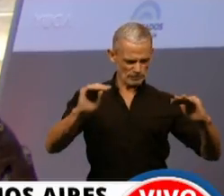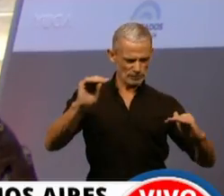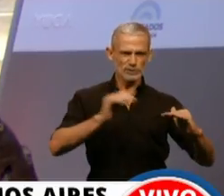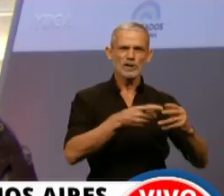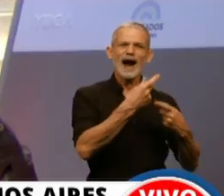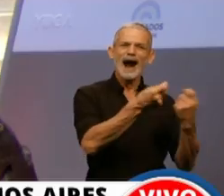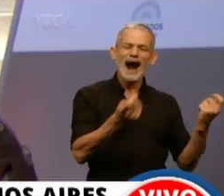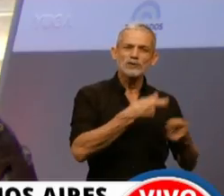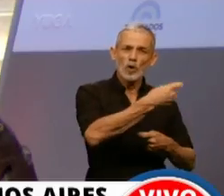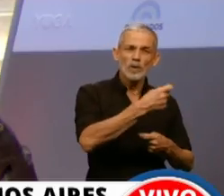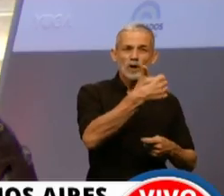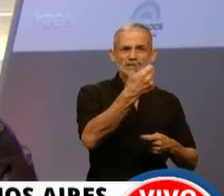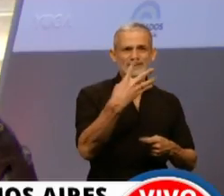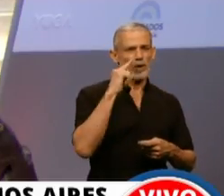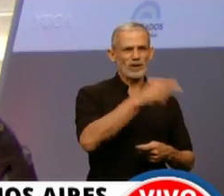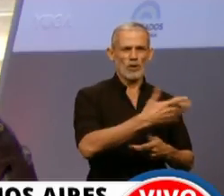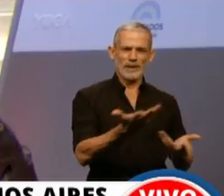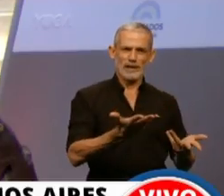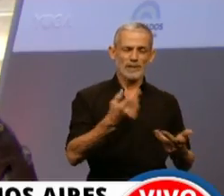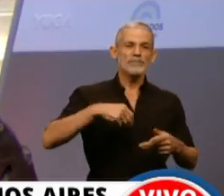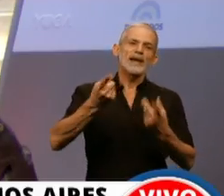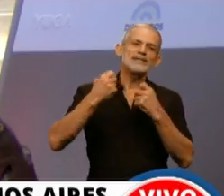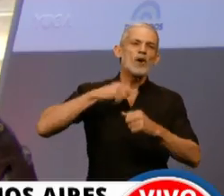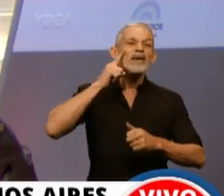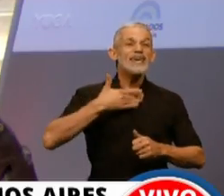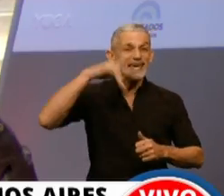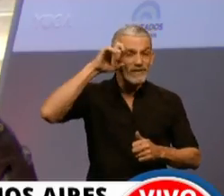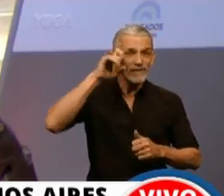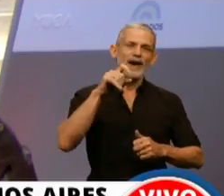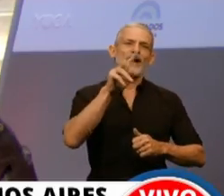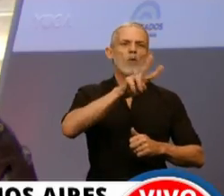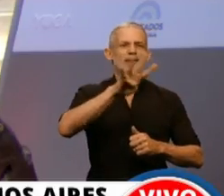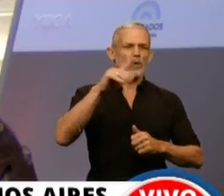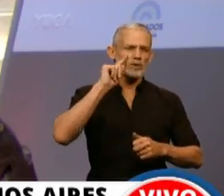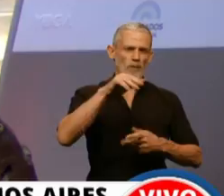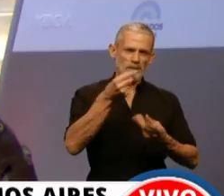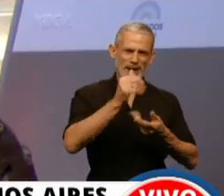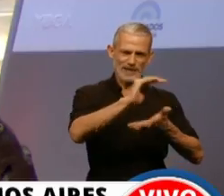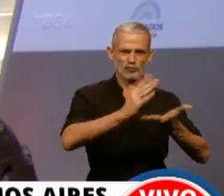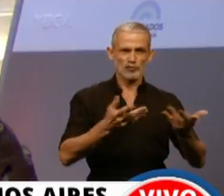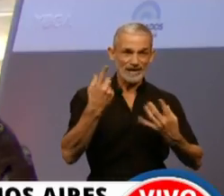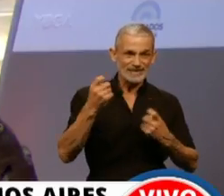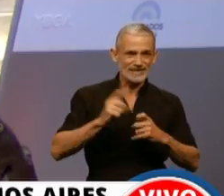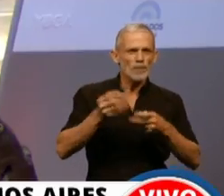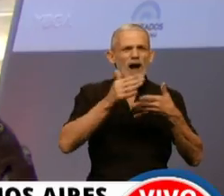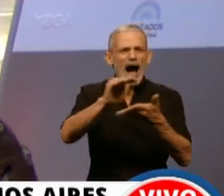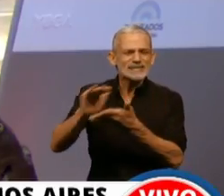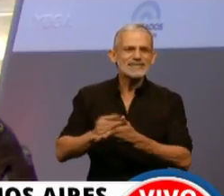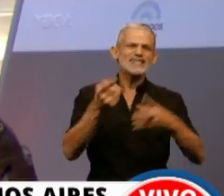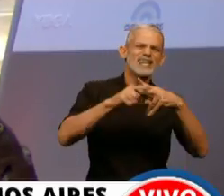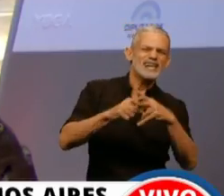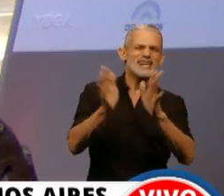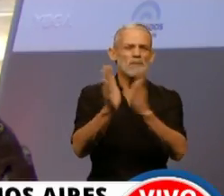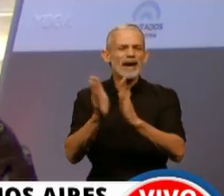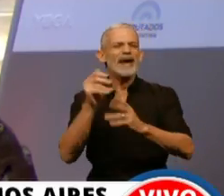64.000 necesitamos un ife de 40 mil pesos de asistencia a los pequeños talleres comercios kiosco